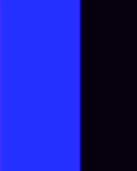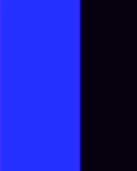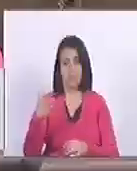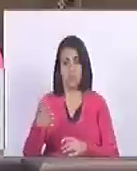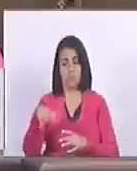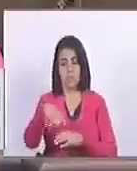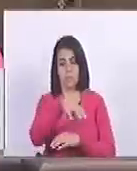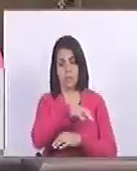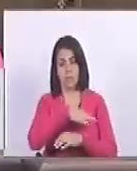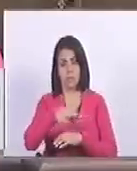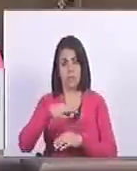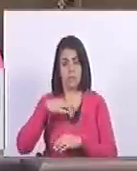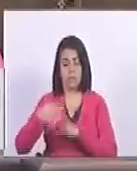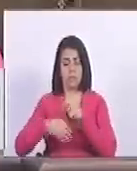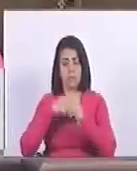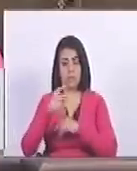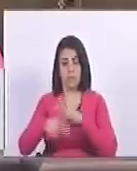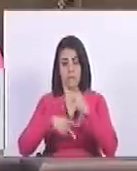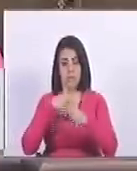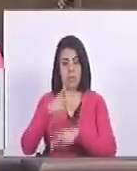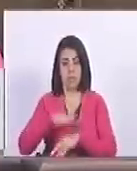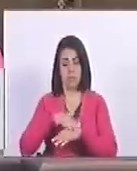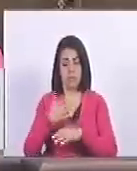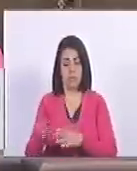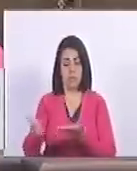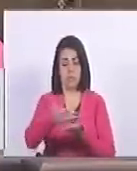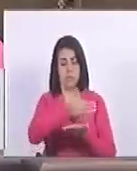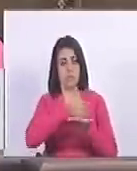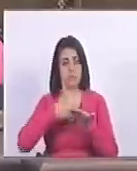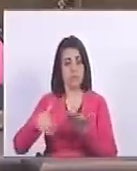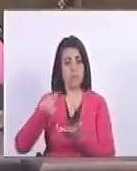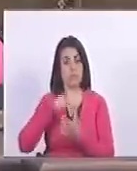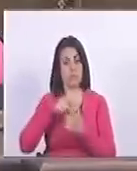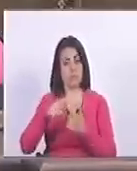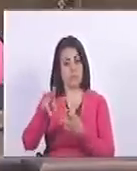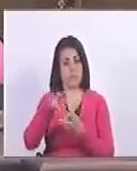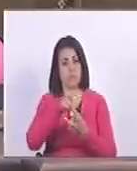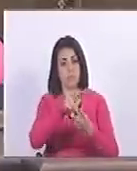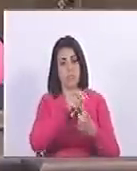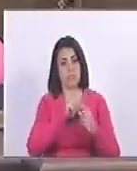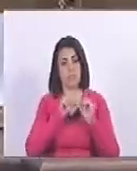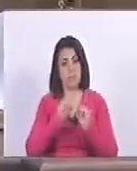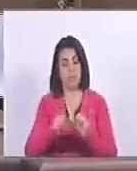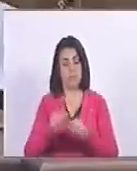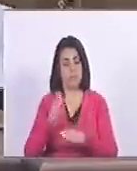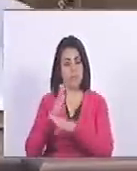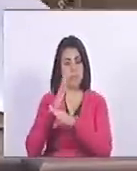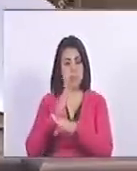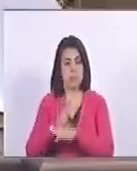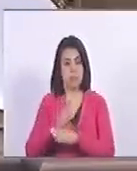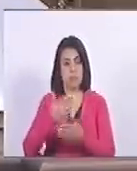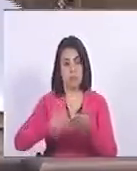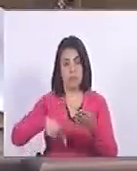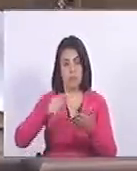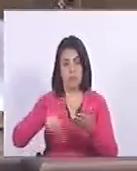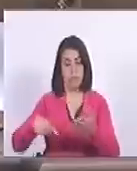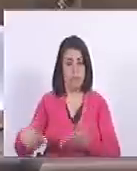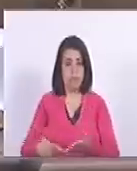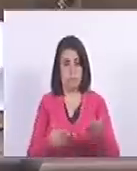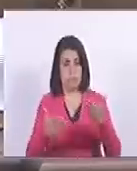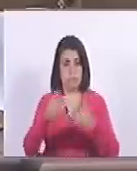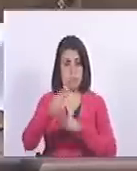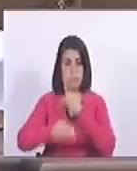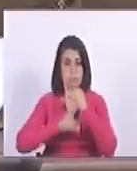redactado. Estados y municipios adopten procedimientos para la recaudación de los tributos que impliquen la contratación de servicios para